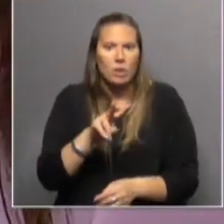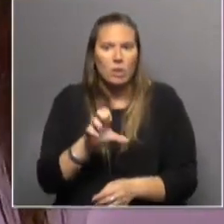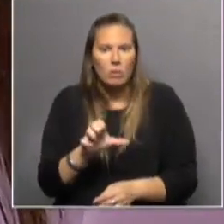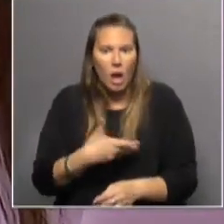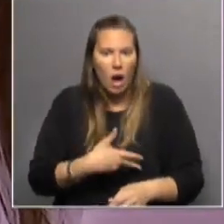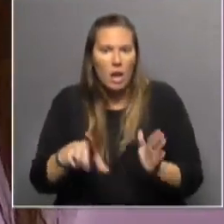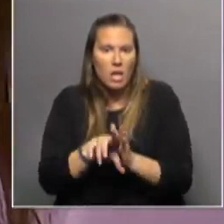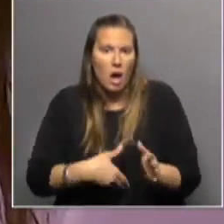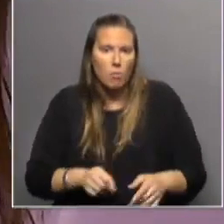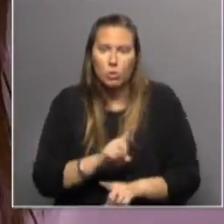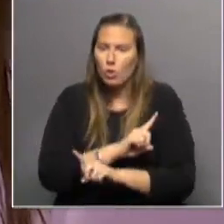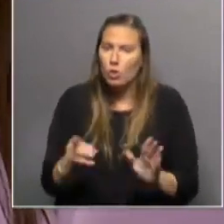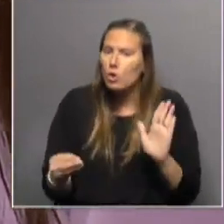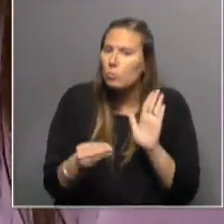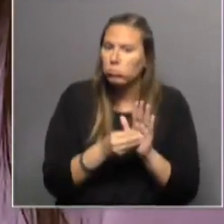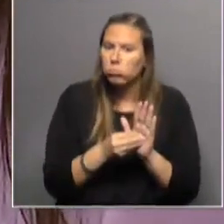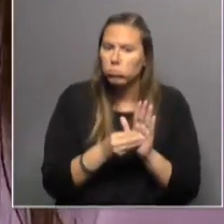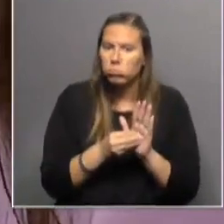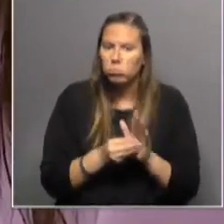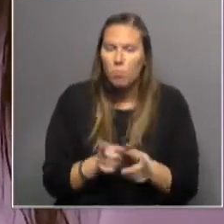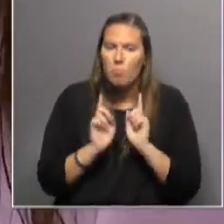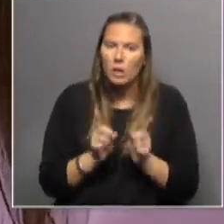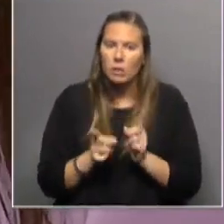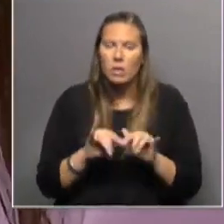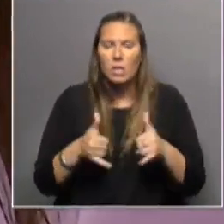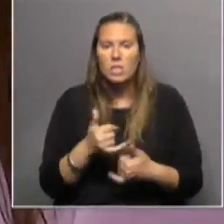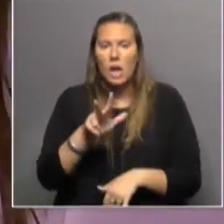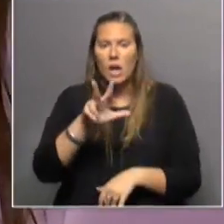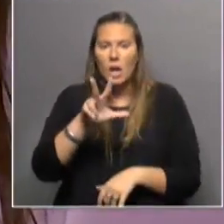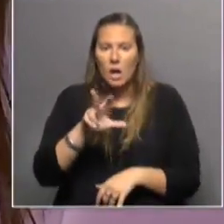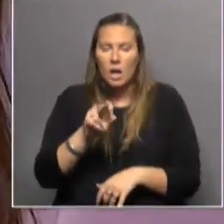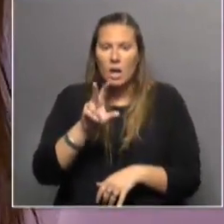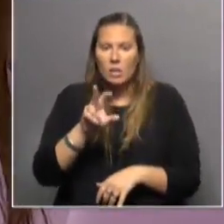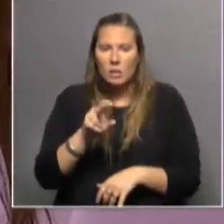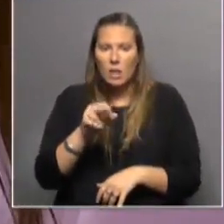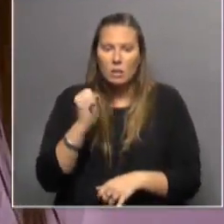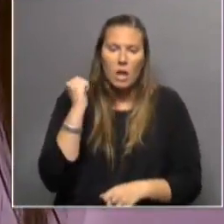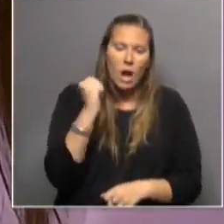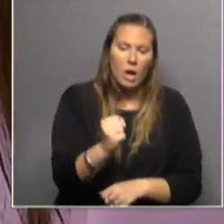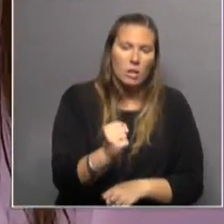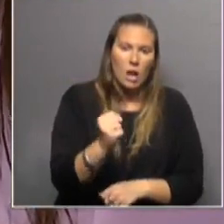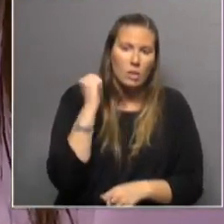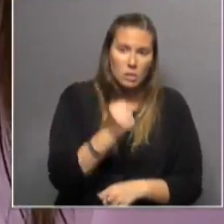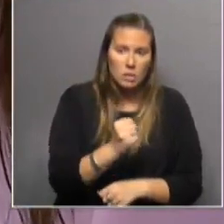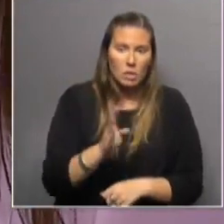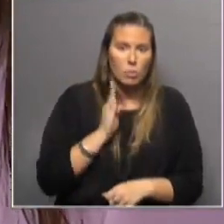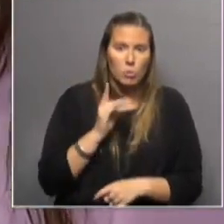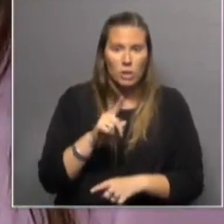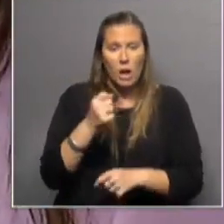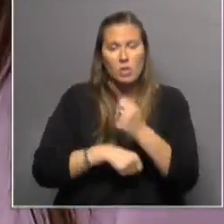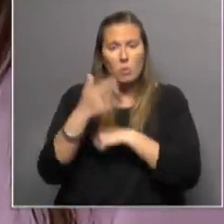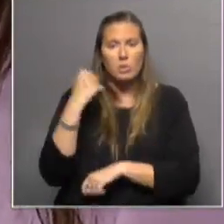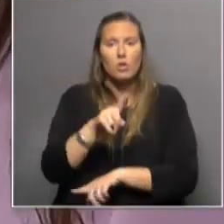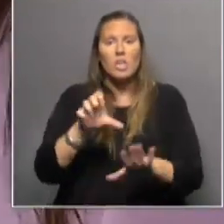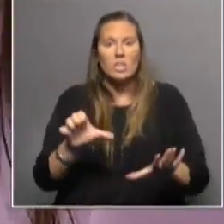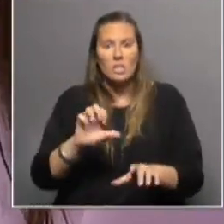toca, otra de las denuncias. Ya van 30 femicidios, el año pasado hubieron 16, o sea que estamos casi